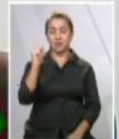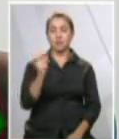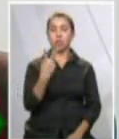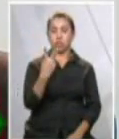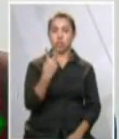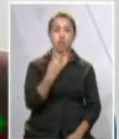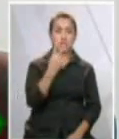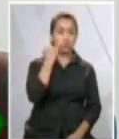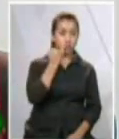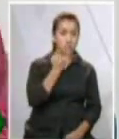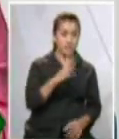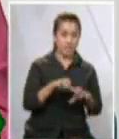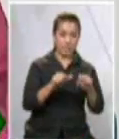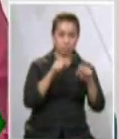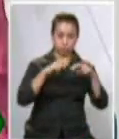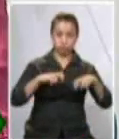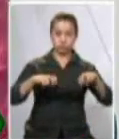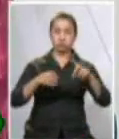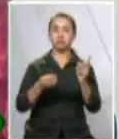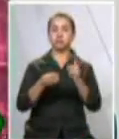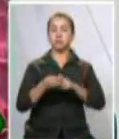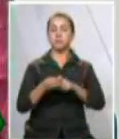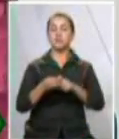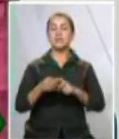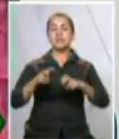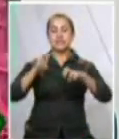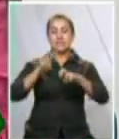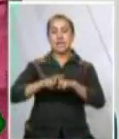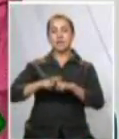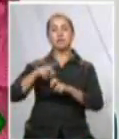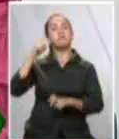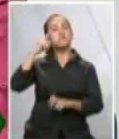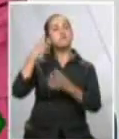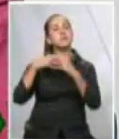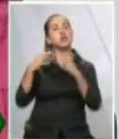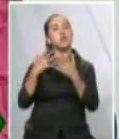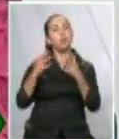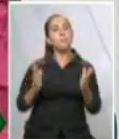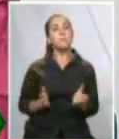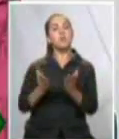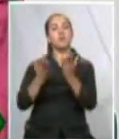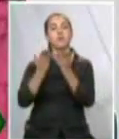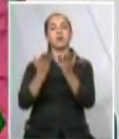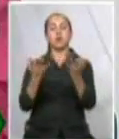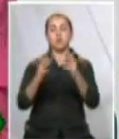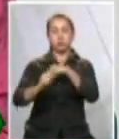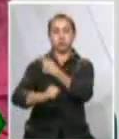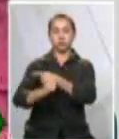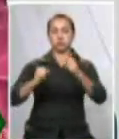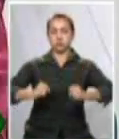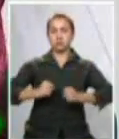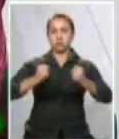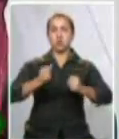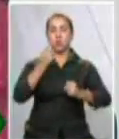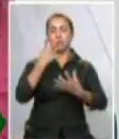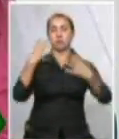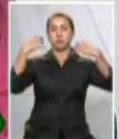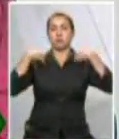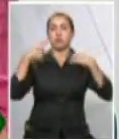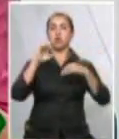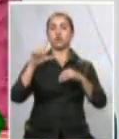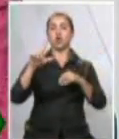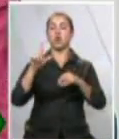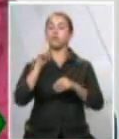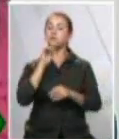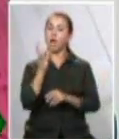2 de ellas. Uh-huh. Donde en el fondo se sientan a pensar cómo promover, cómo potenciar y cuáles son los roles que cada uno tiene.